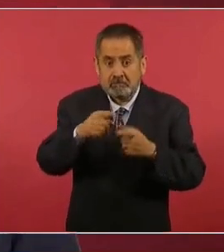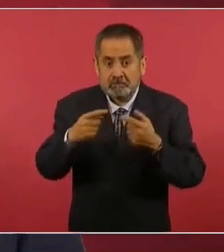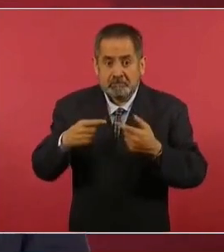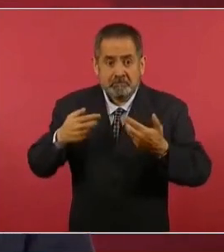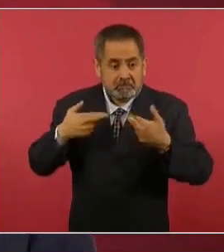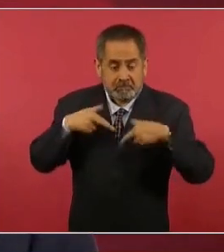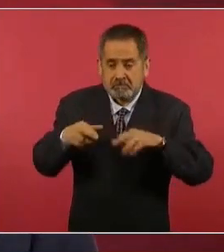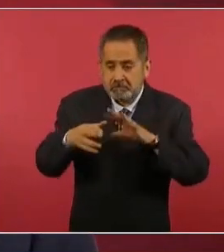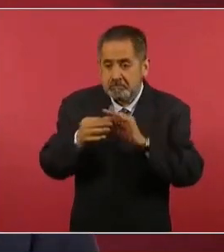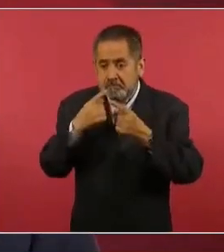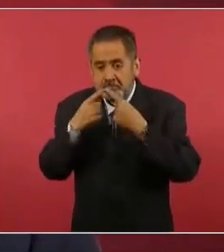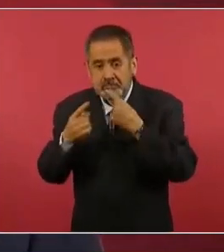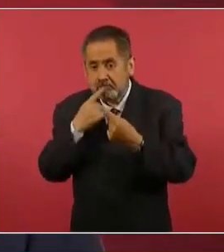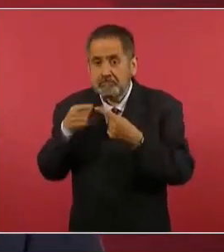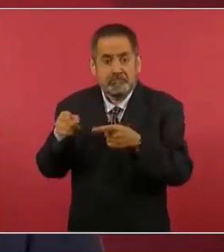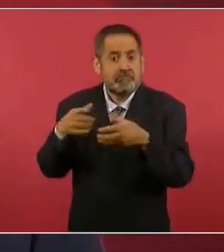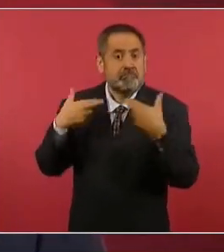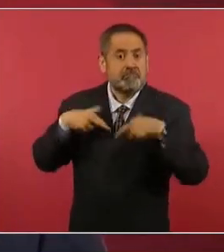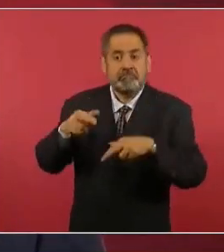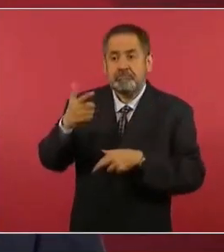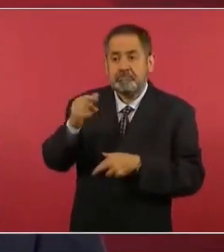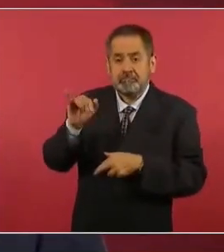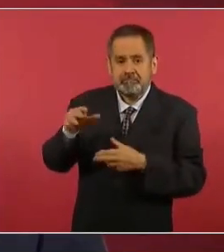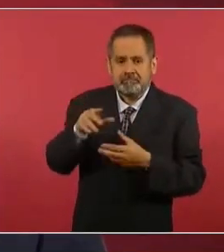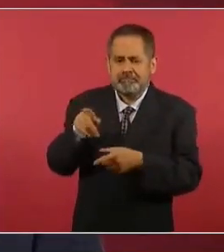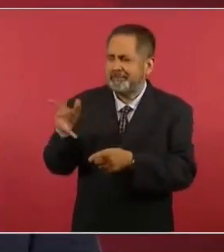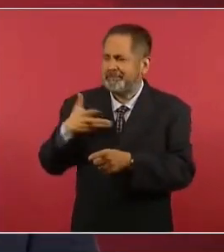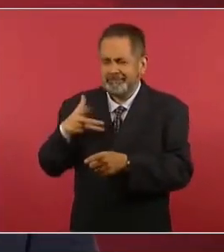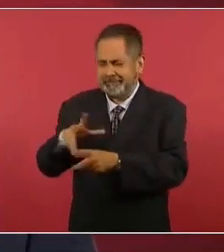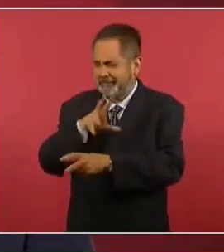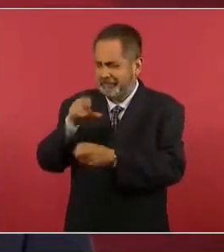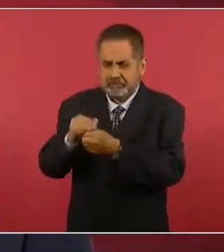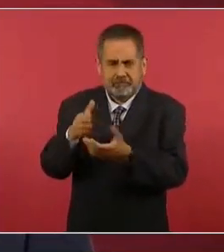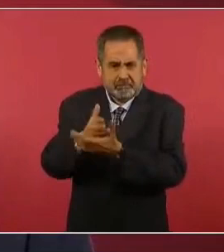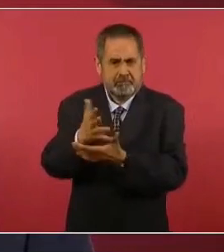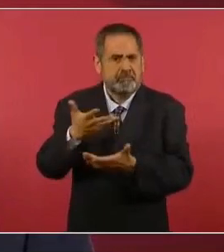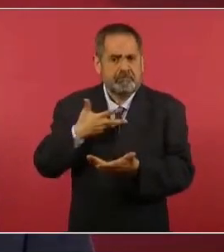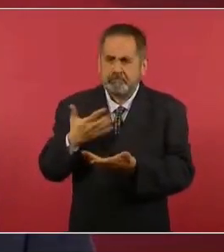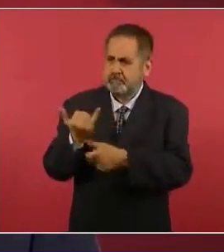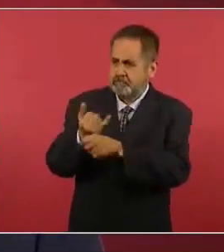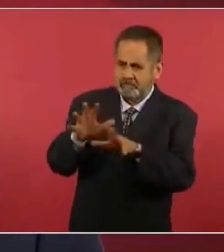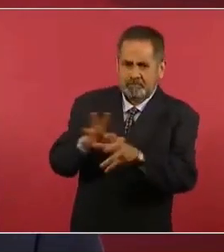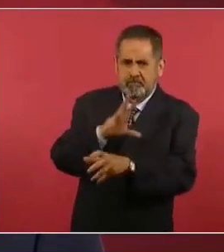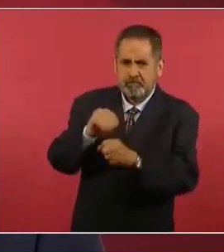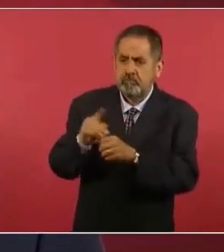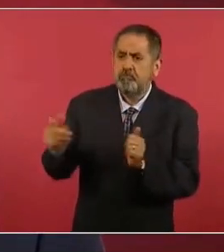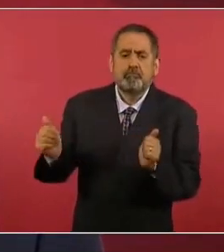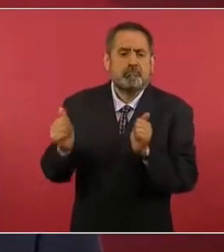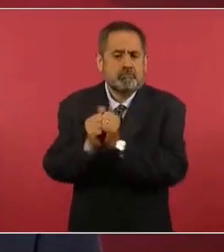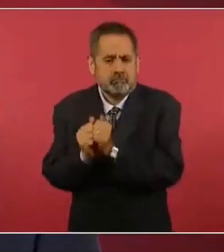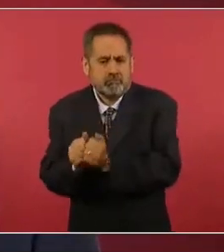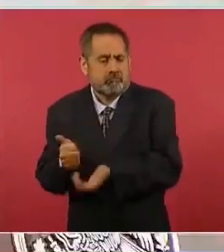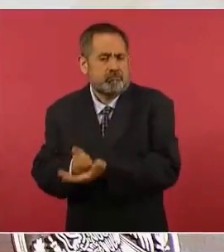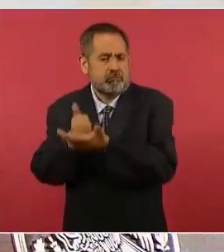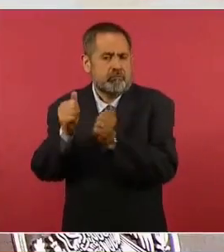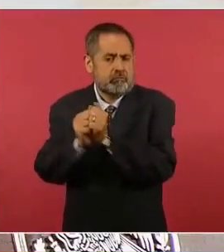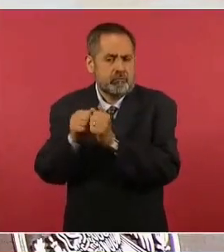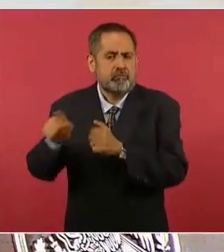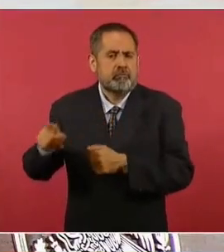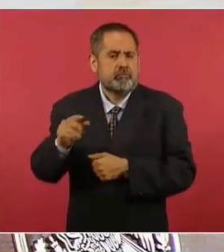representantes del GIEI en esa reunión. Tienen todo el acceso, tienen información, son coadyuvantes en la Fiscalía